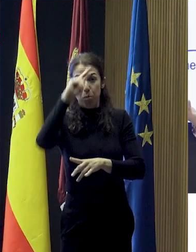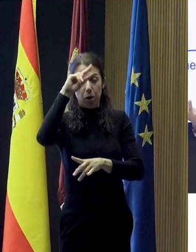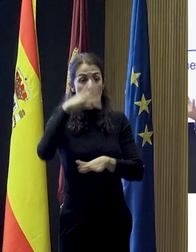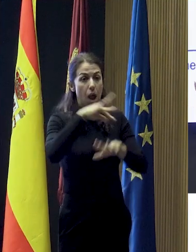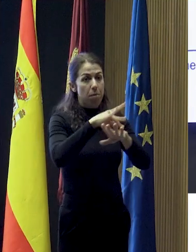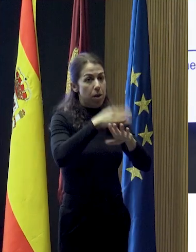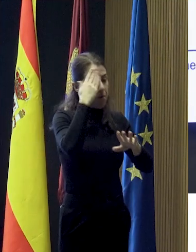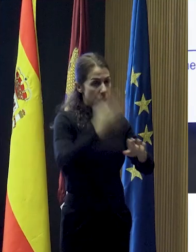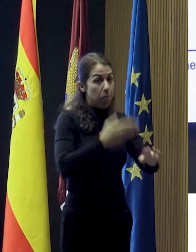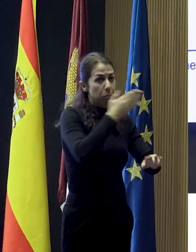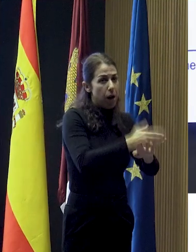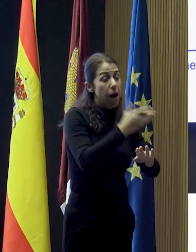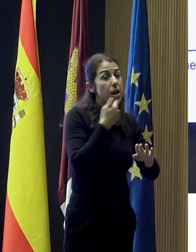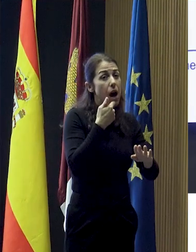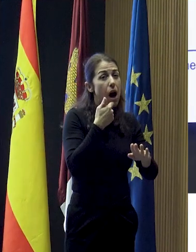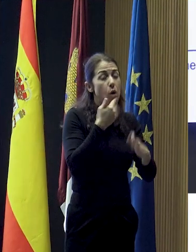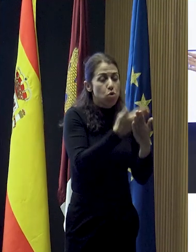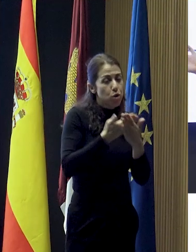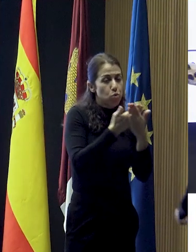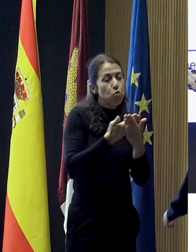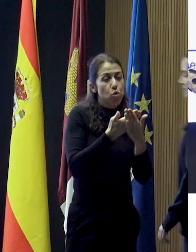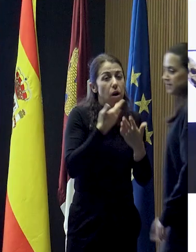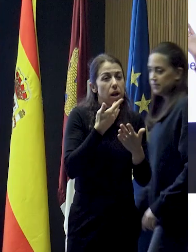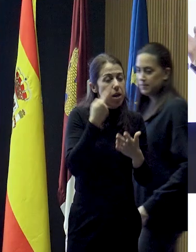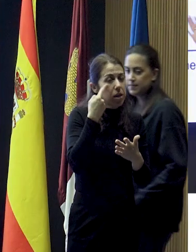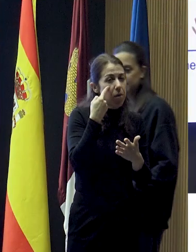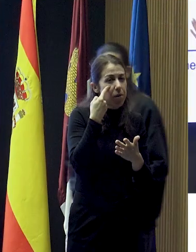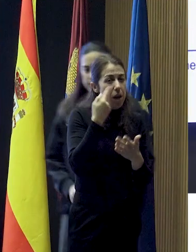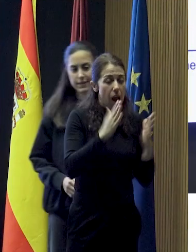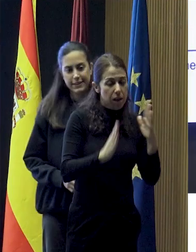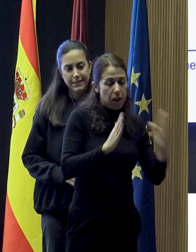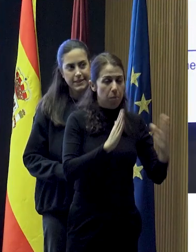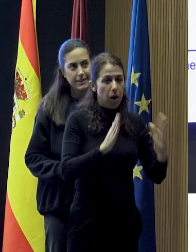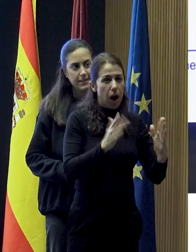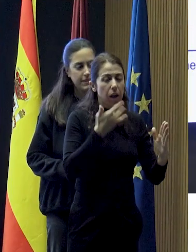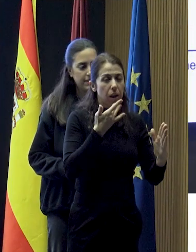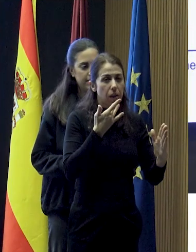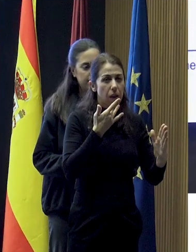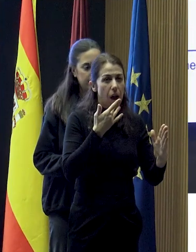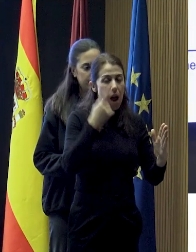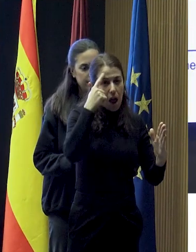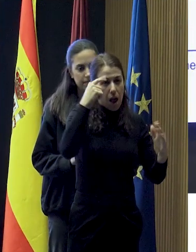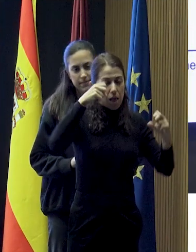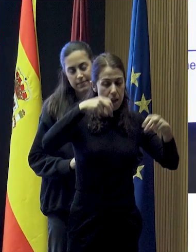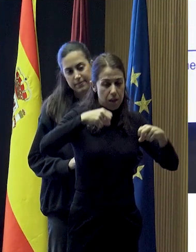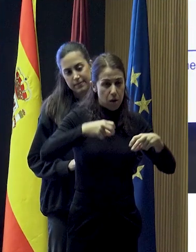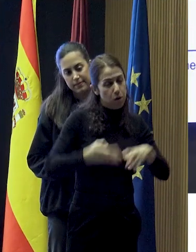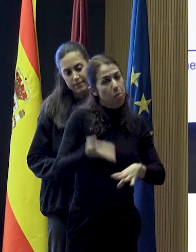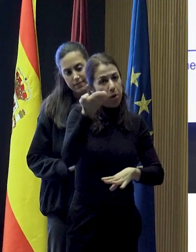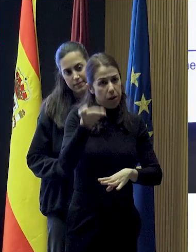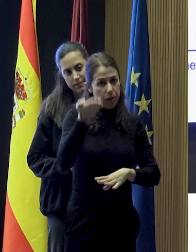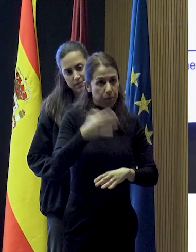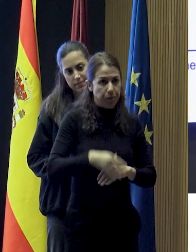al médico. Ahí ya tenemos un estadio clínico, ¿veis? Aquí ya estamos en esta etapa donde el deterioro ya va a ser